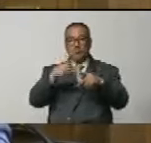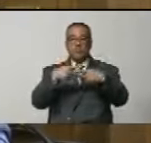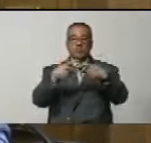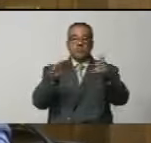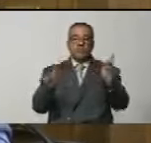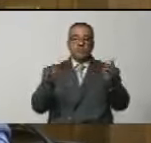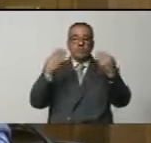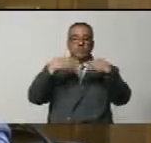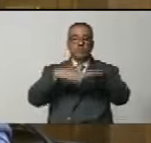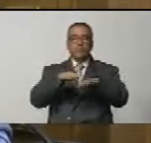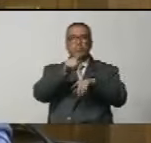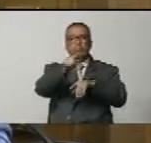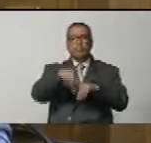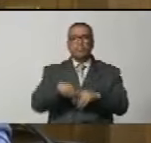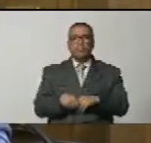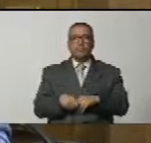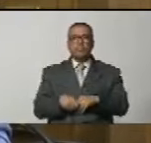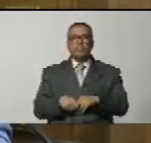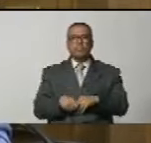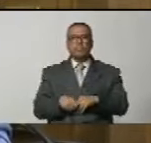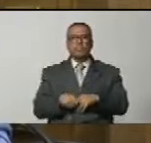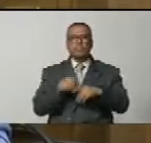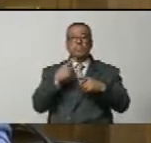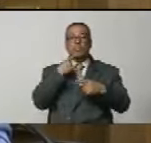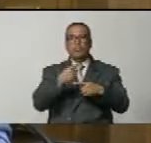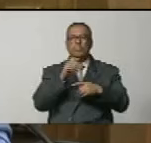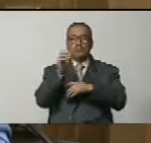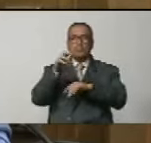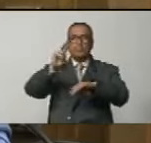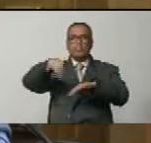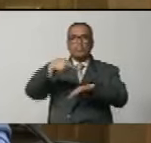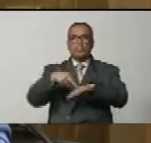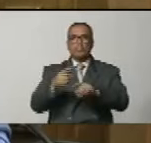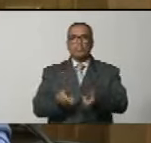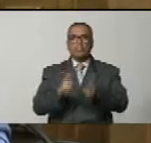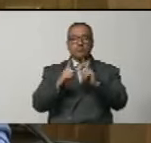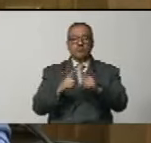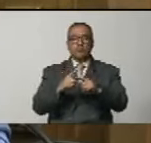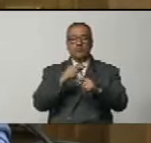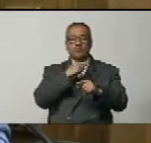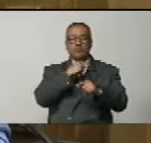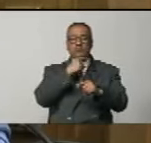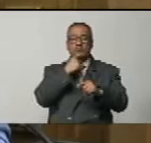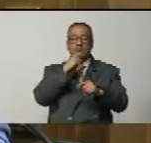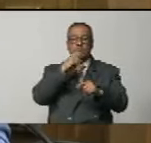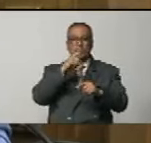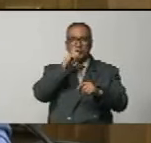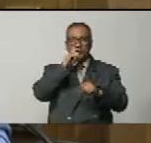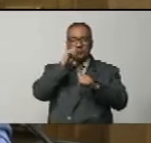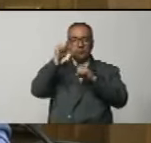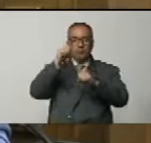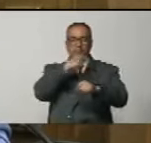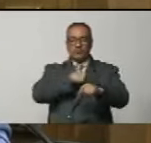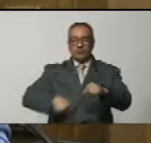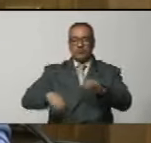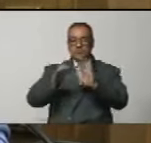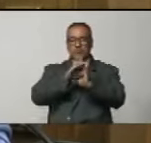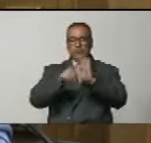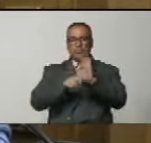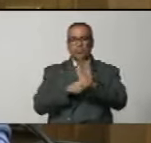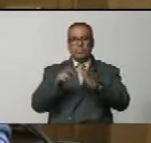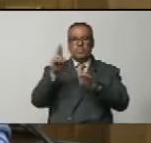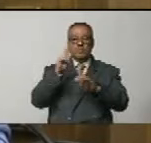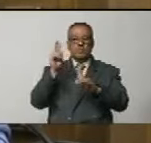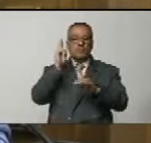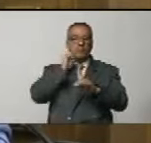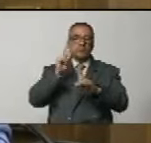Exterior, Soberanía e Integración, mediante el cual se recomienda a la Asamblea Nacional autorice al ciudadano Nicolás Maduro Moros, presidente constitucional de